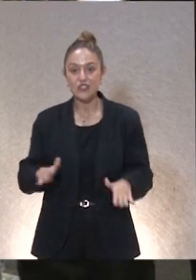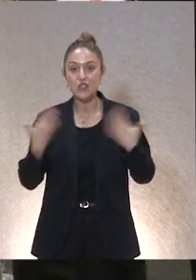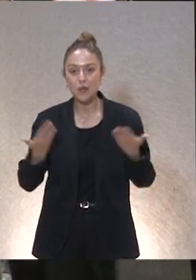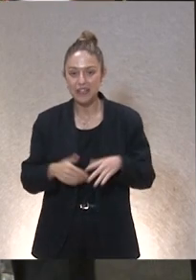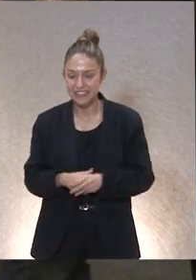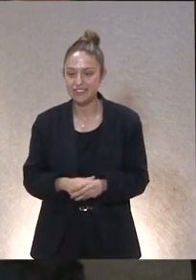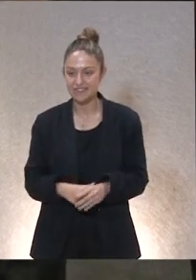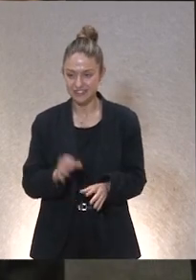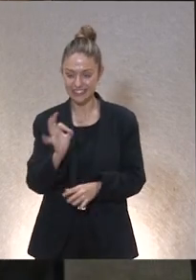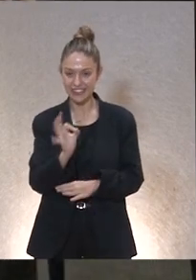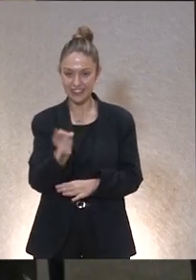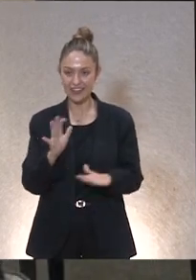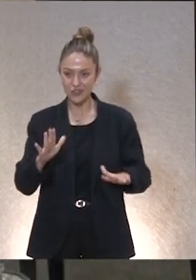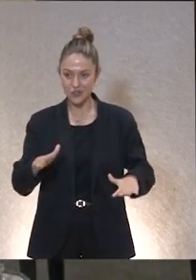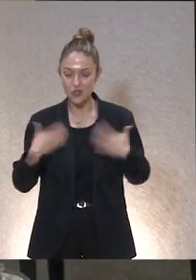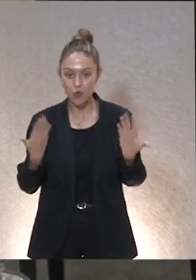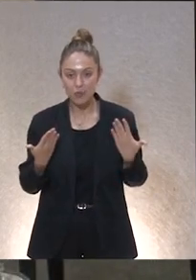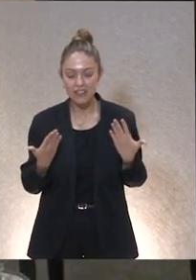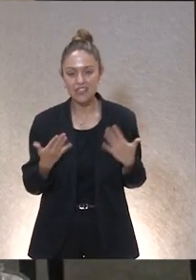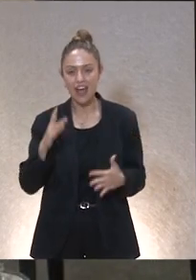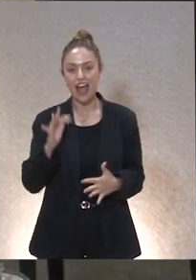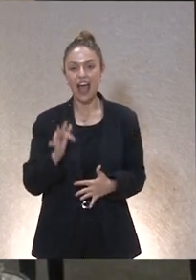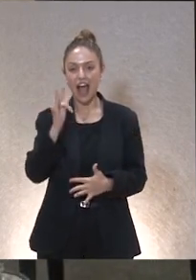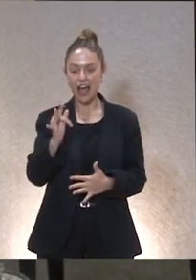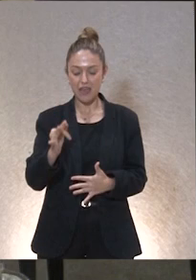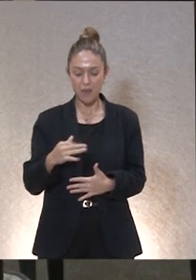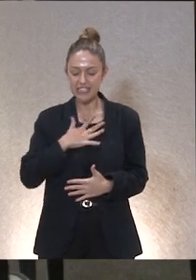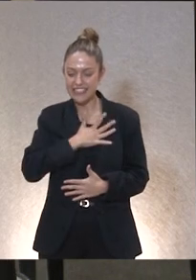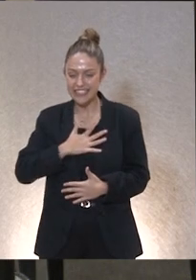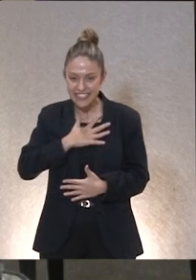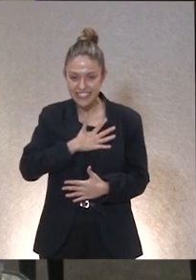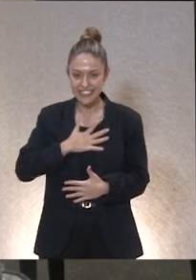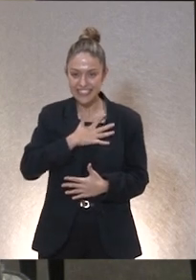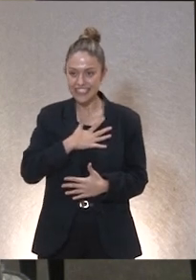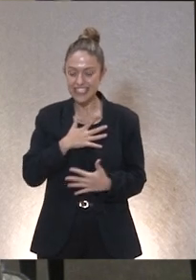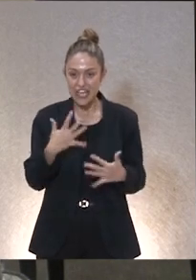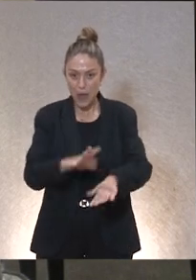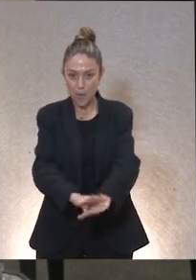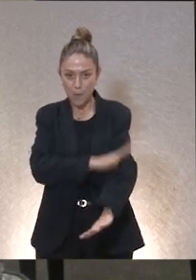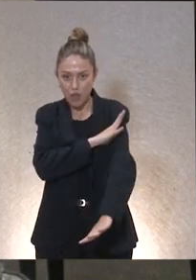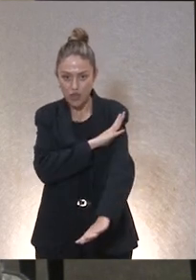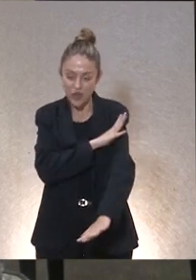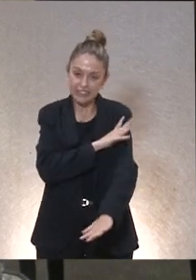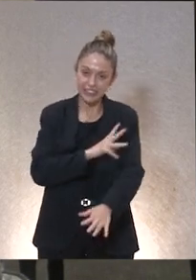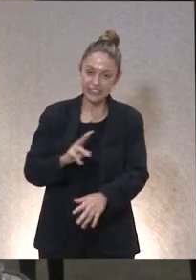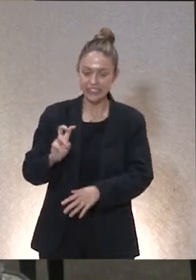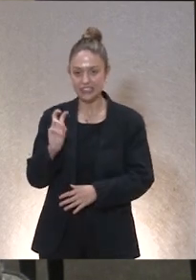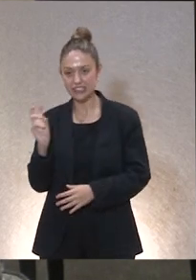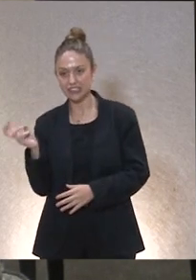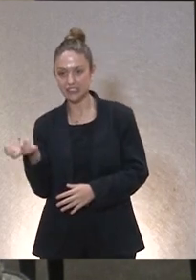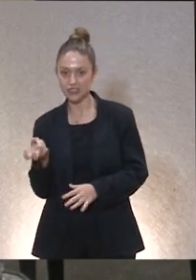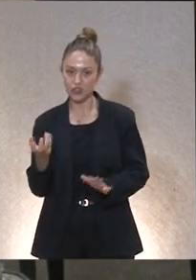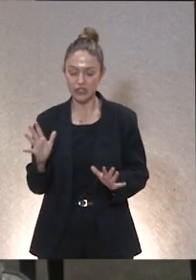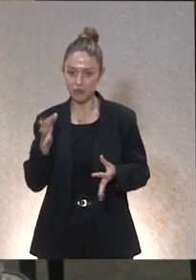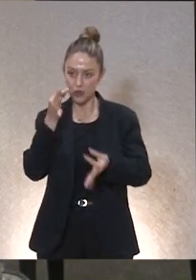exactamente una sorpresa y una sorpresa además muy muy muy agradable una muy emocionante y otra bueno por qué